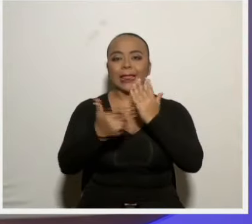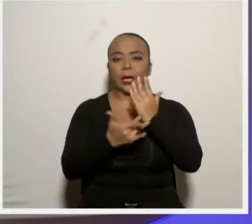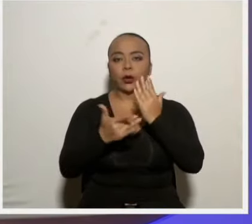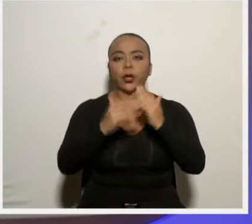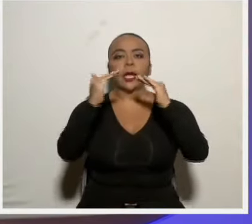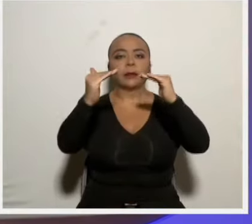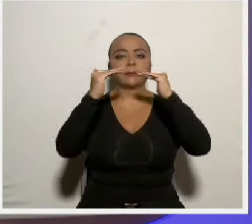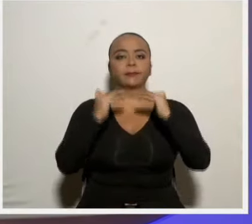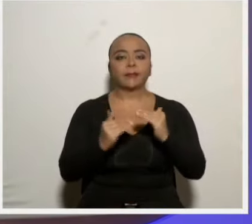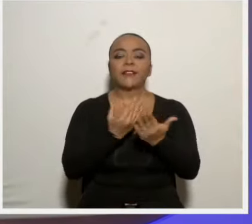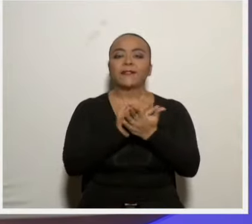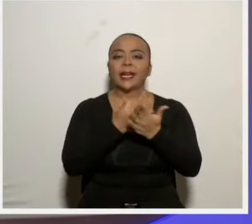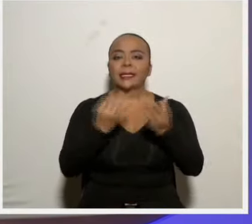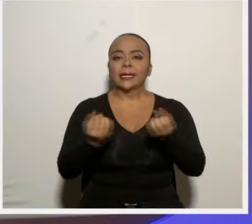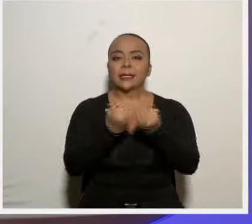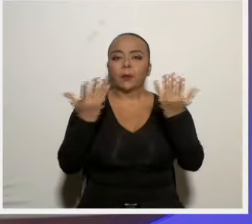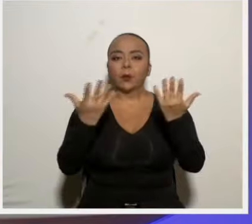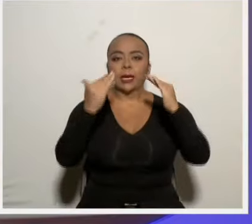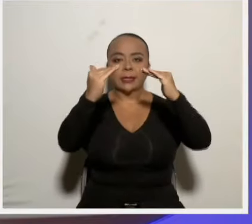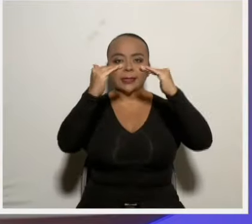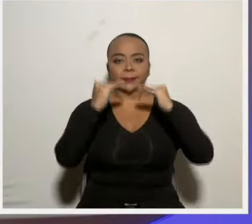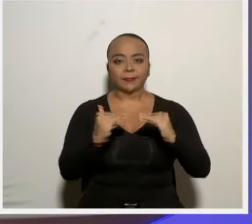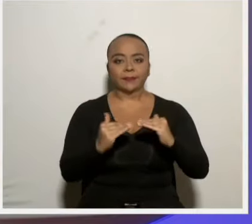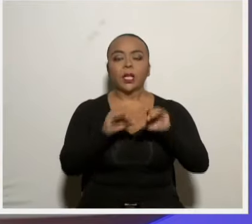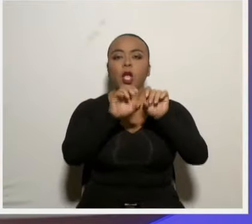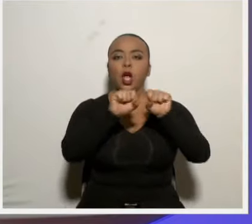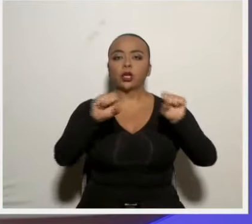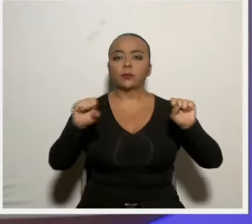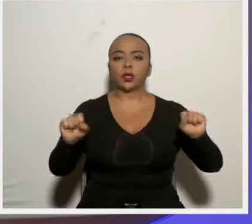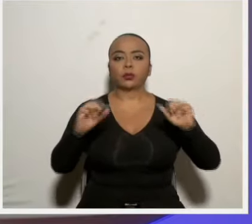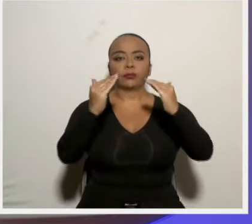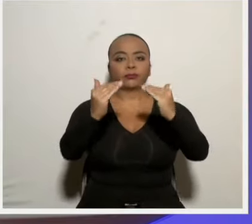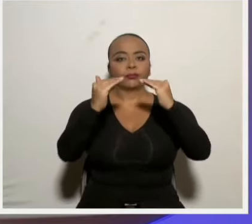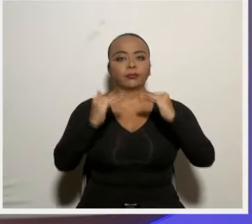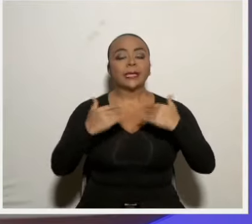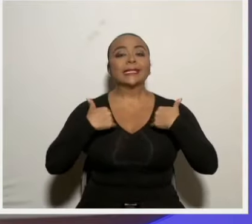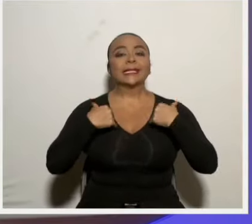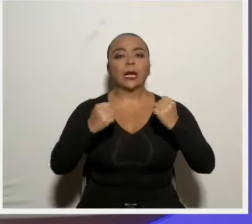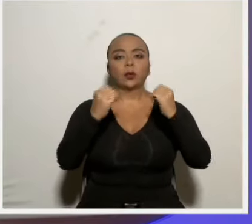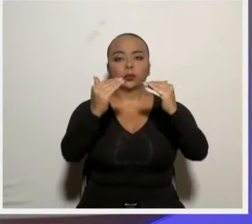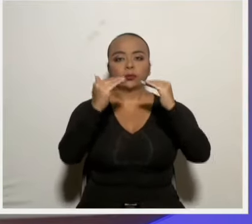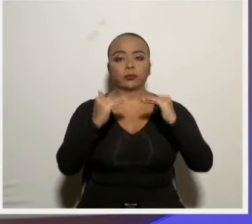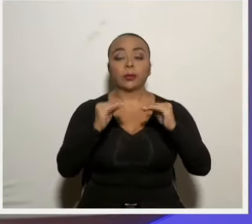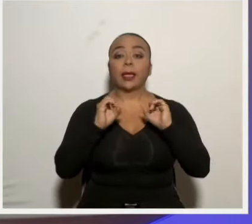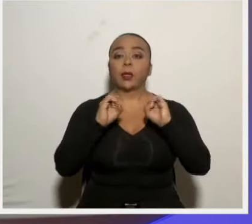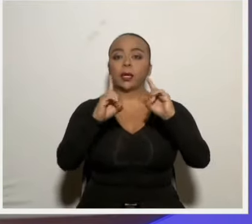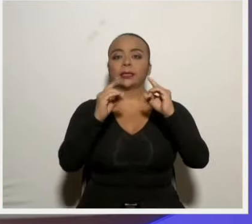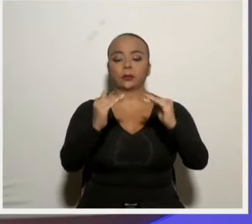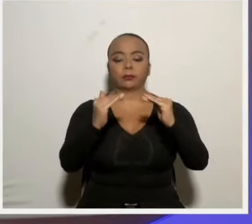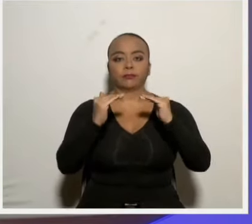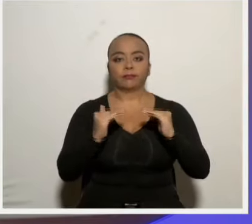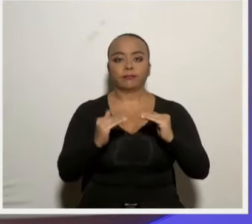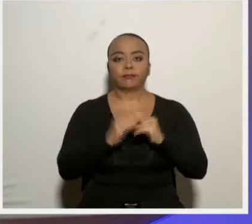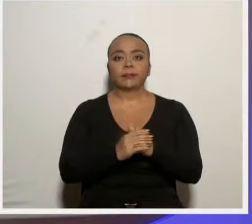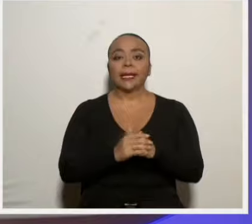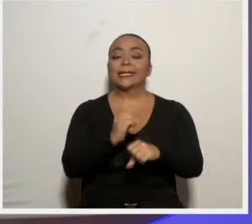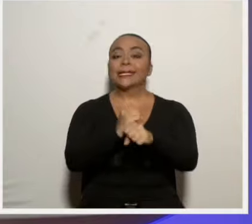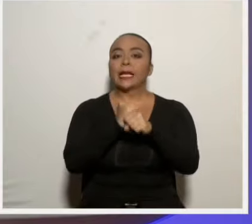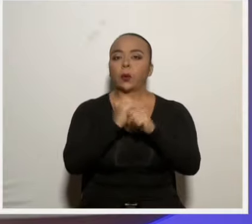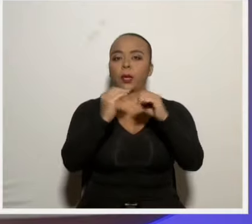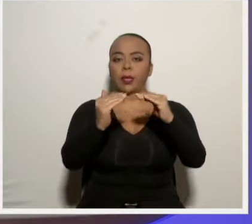tecnología, finanzas públicas, corrupción, salud, educación,